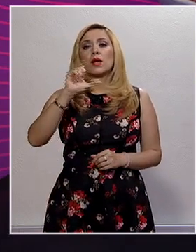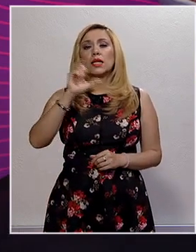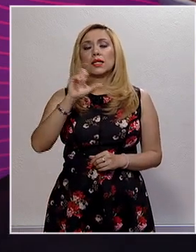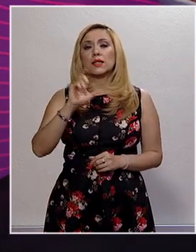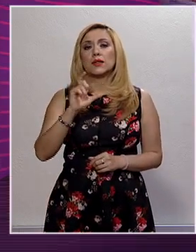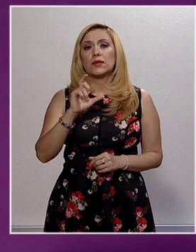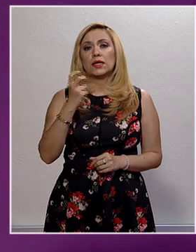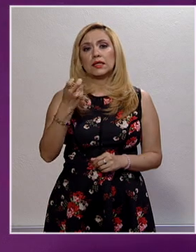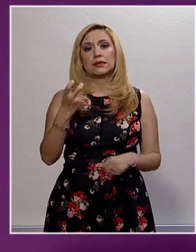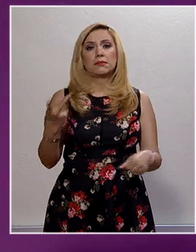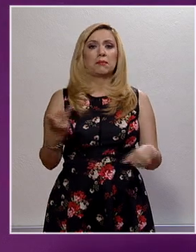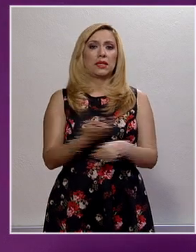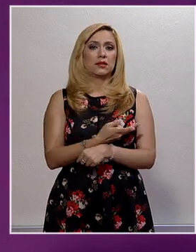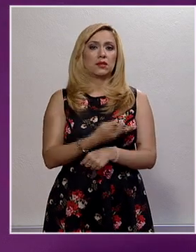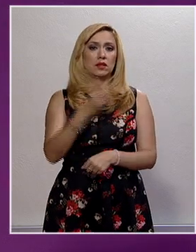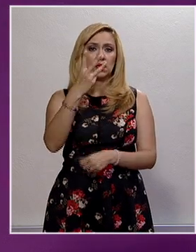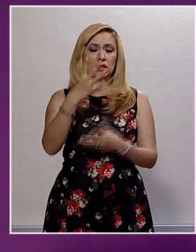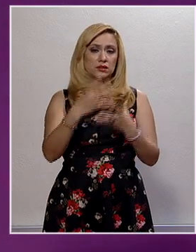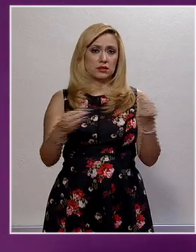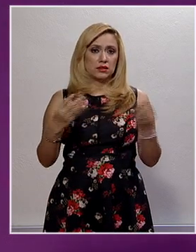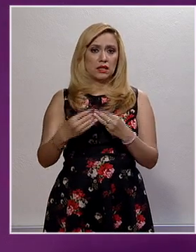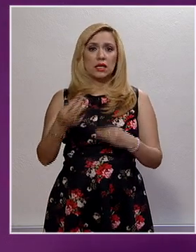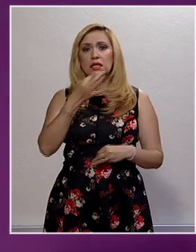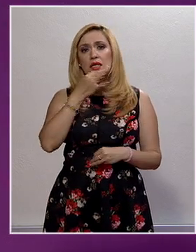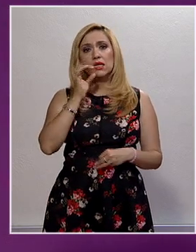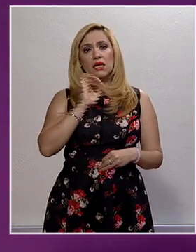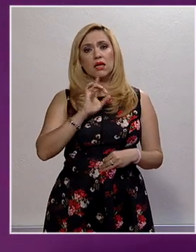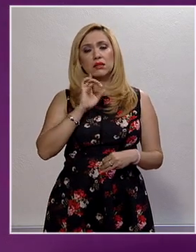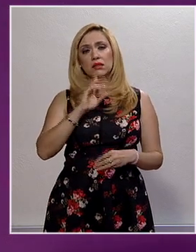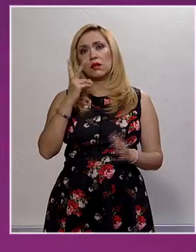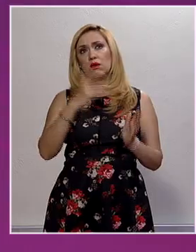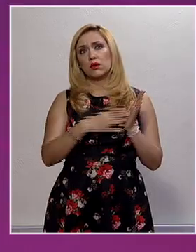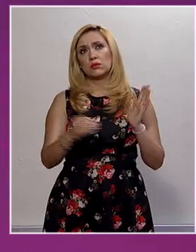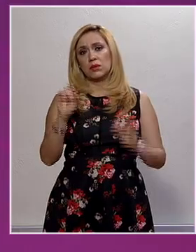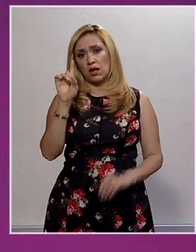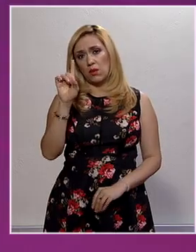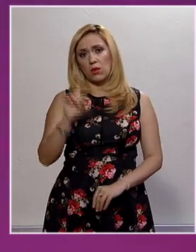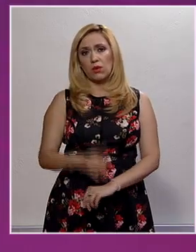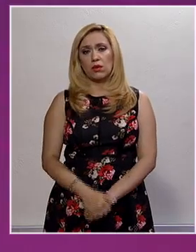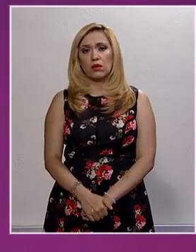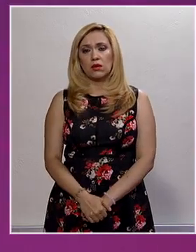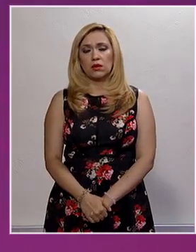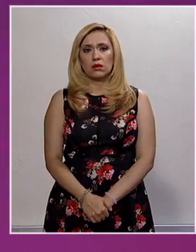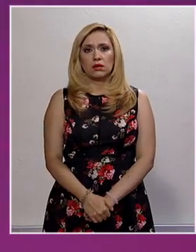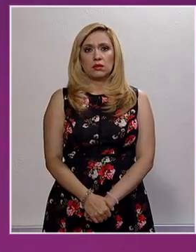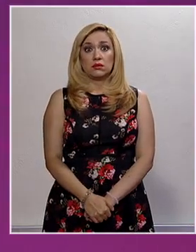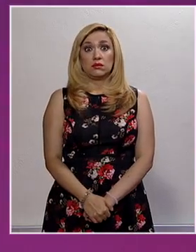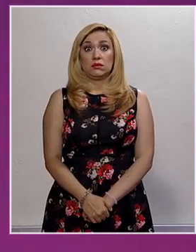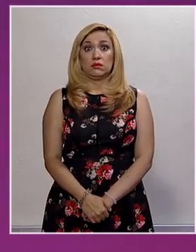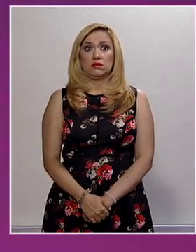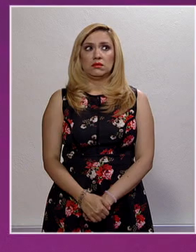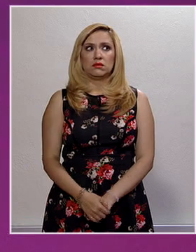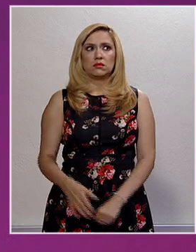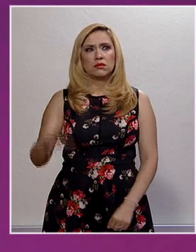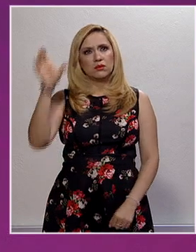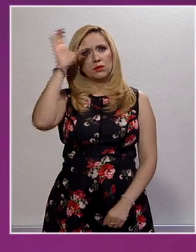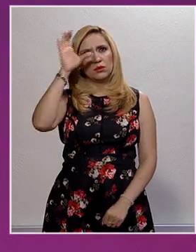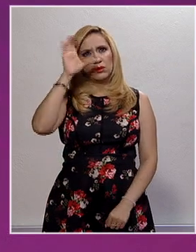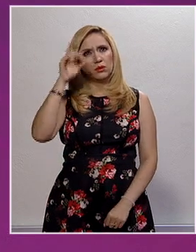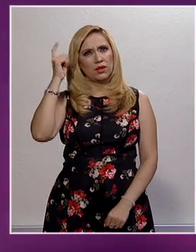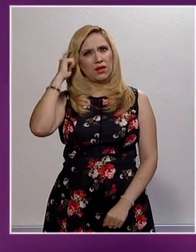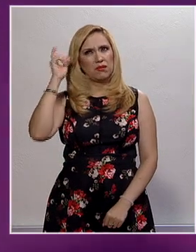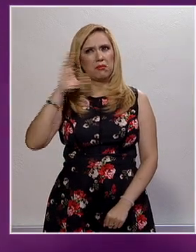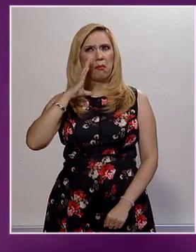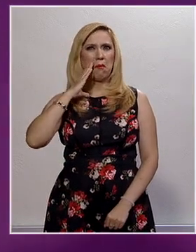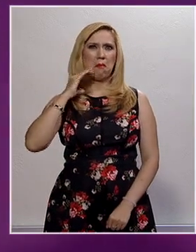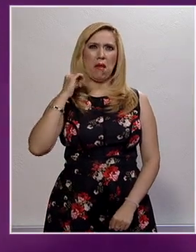sucedieron estas tres desapariciones de estas niñas en el año 2001. O sea, creo que había también una cultura machista,